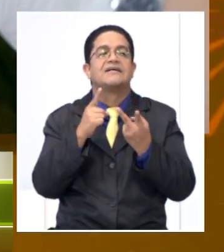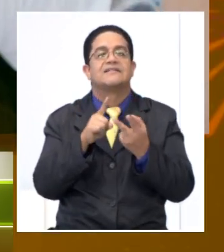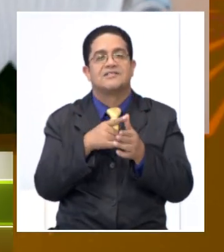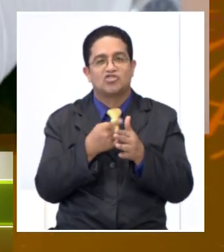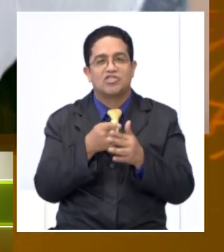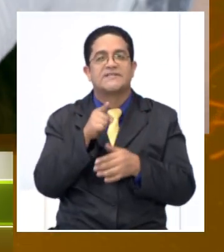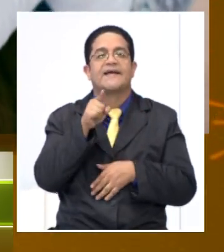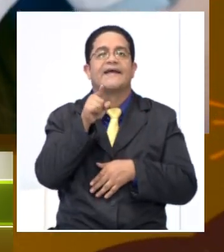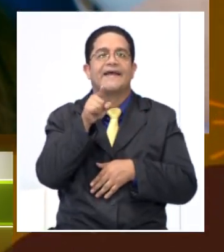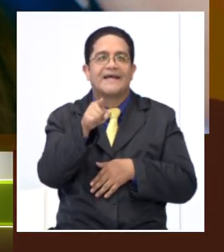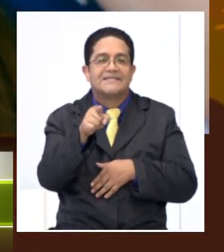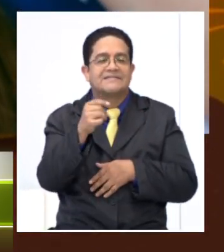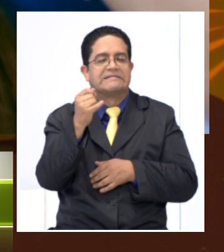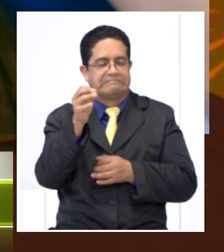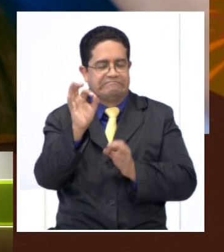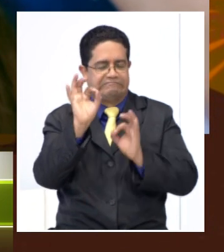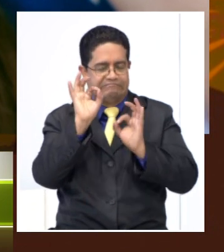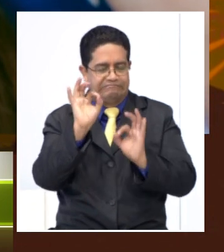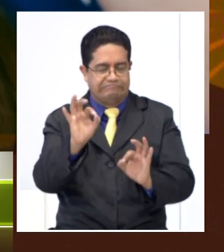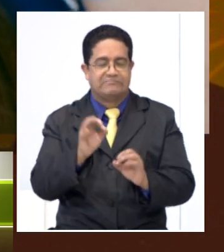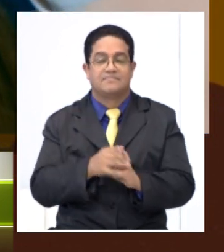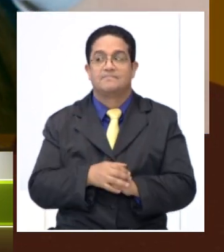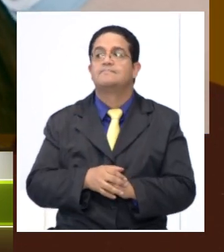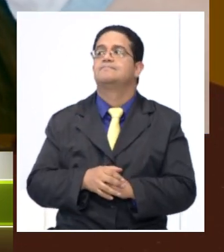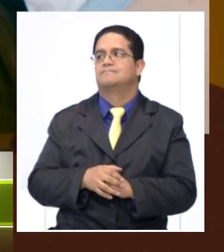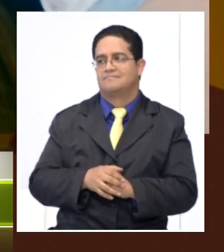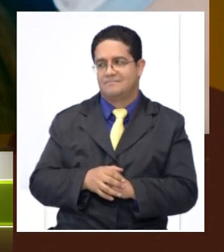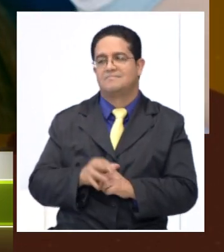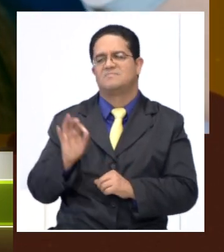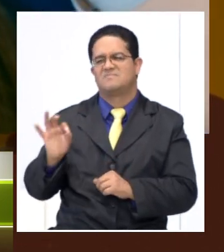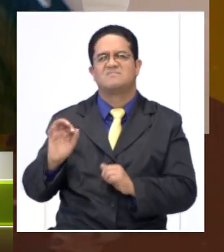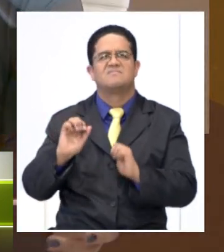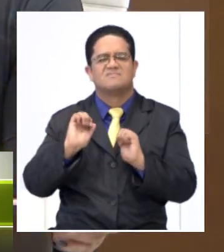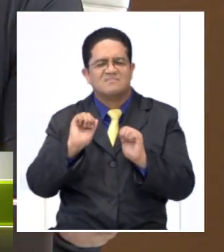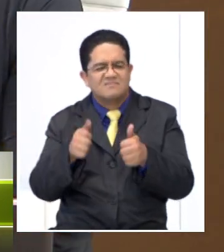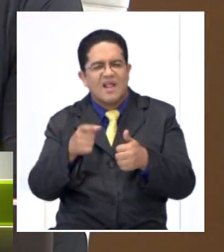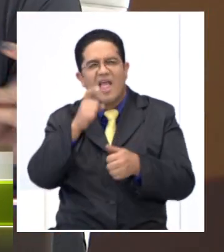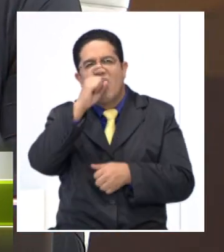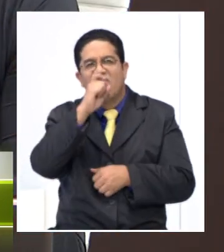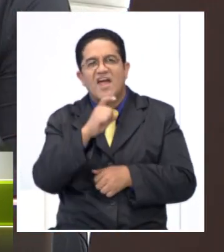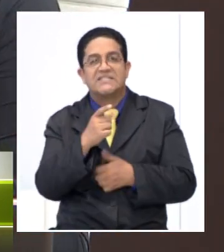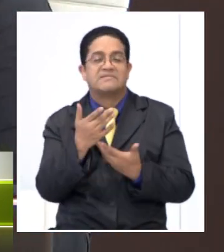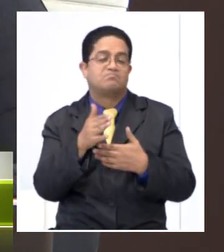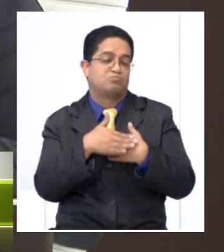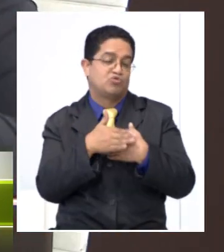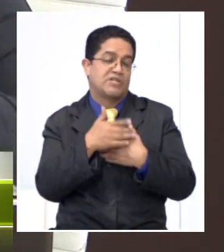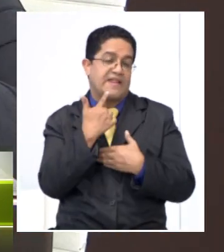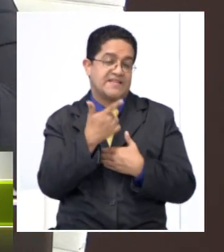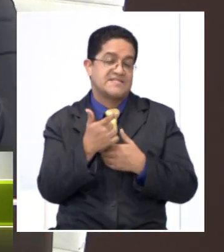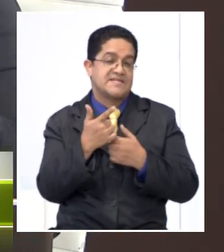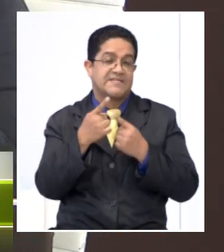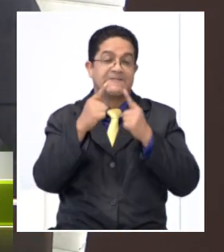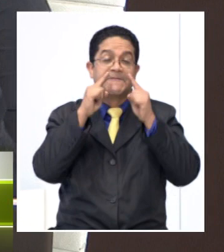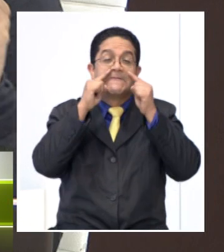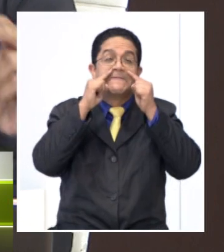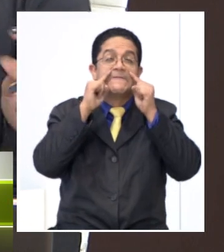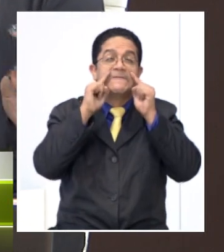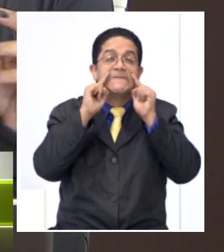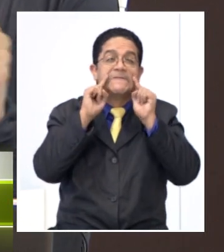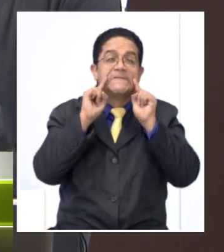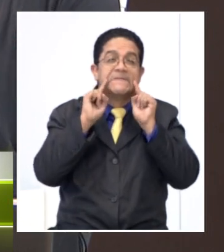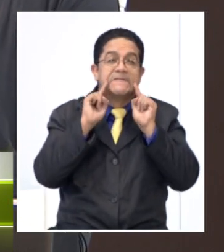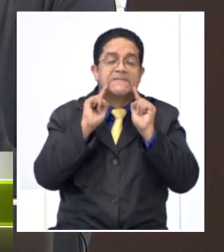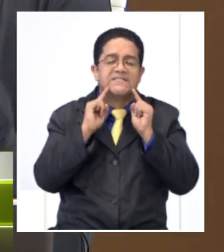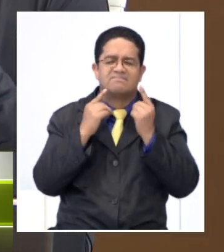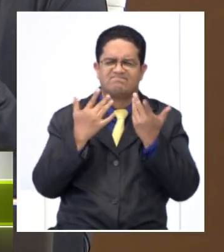la indicación ideal en ese momento. Por supuesto. ¿A partir de qué edad? Porque dicen que si empieza a salir la línea de expresión y